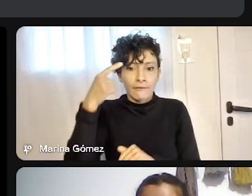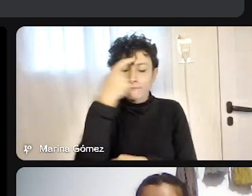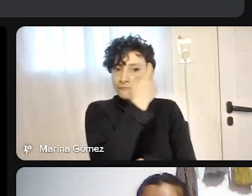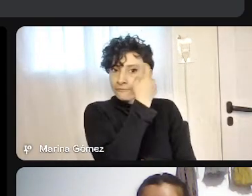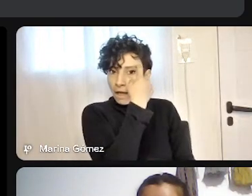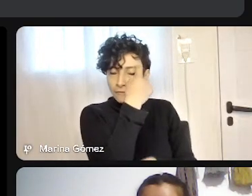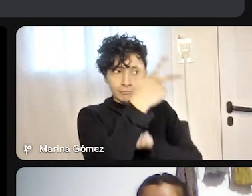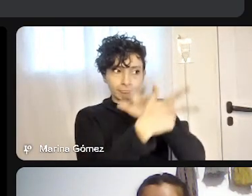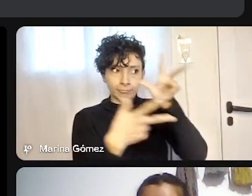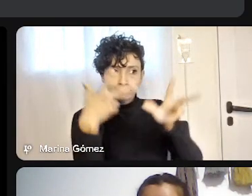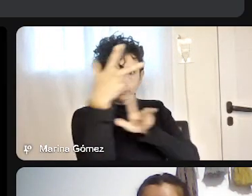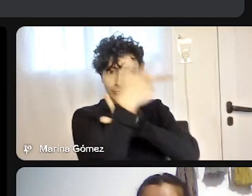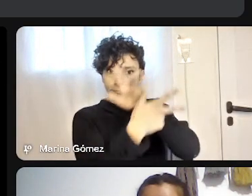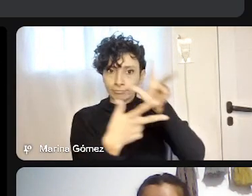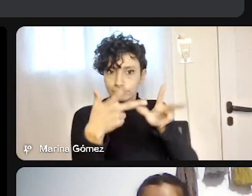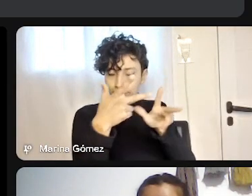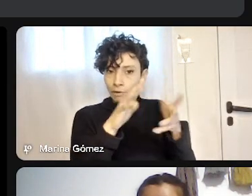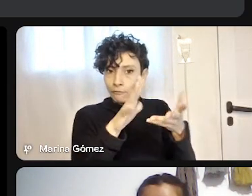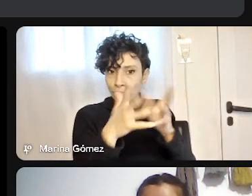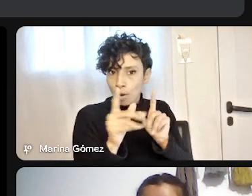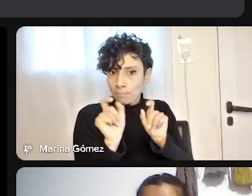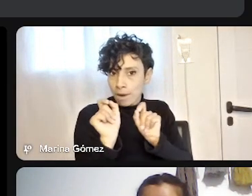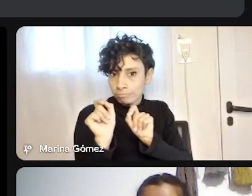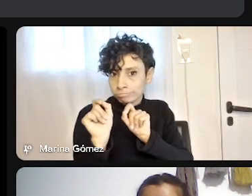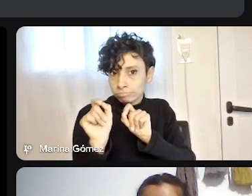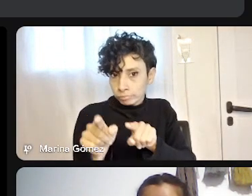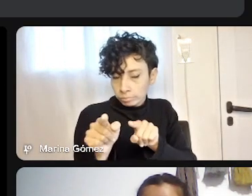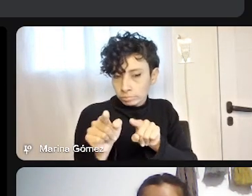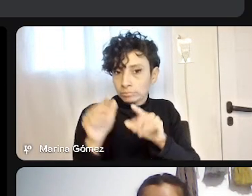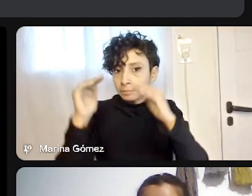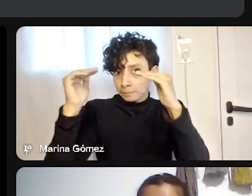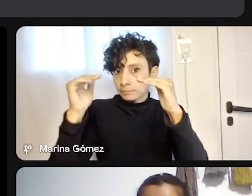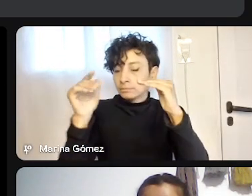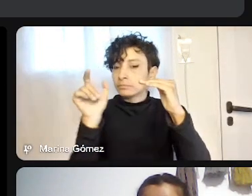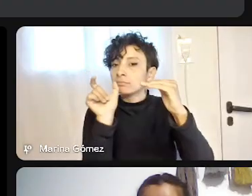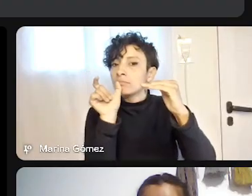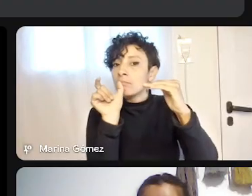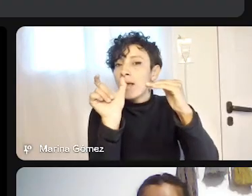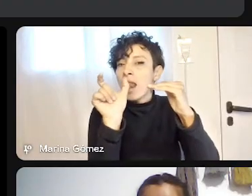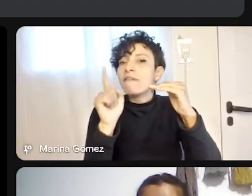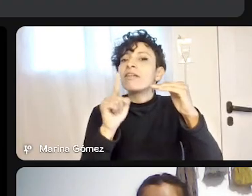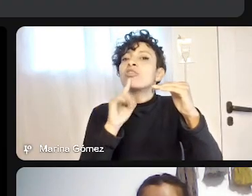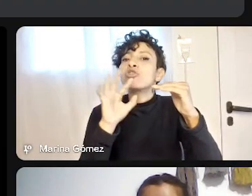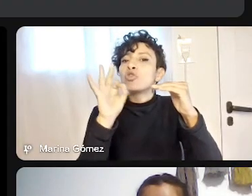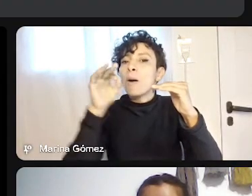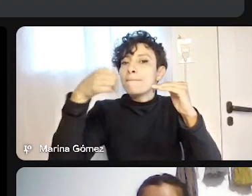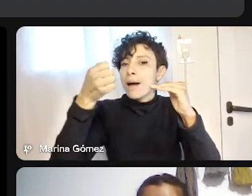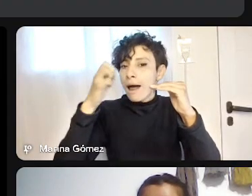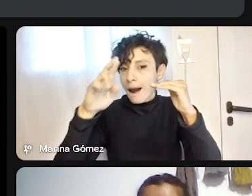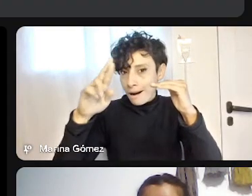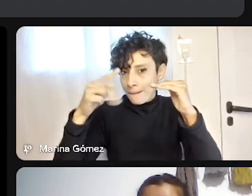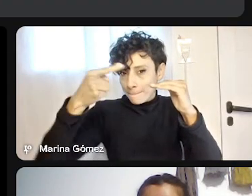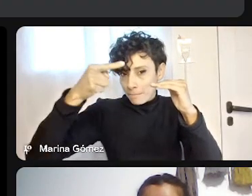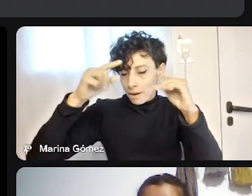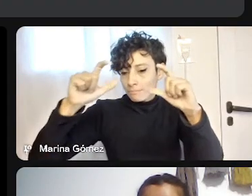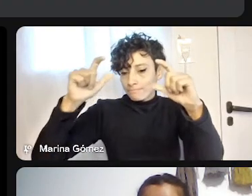Y en la segunda oración, referido a tomar un colectivo,